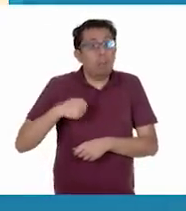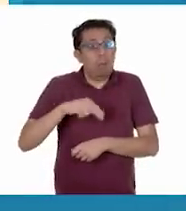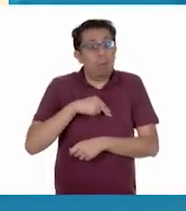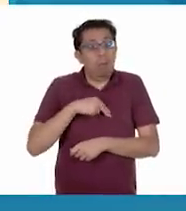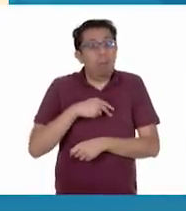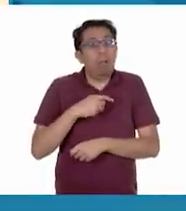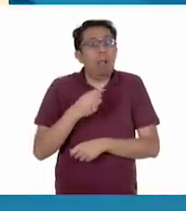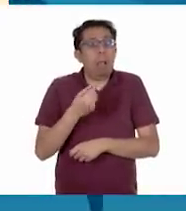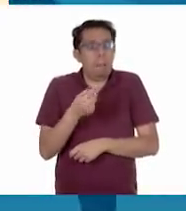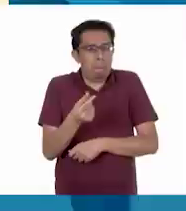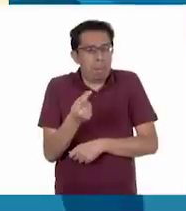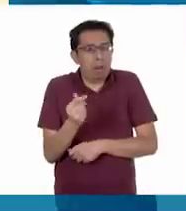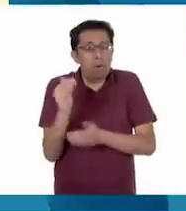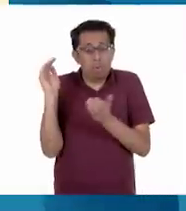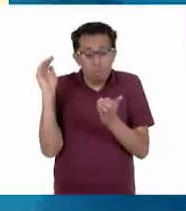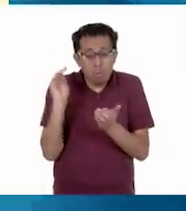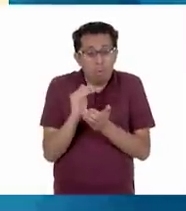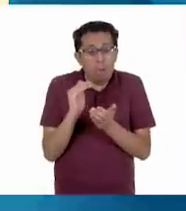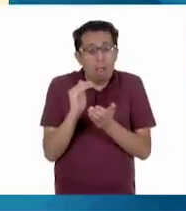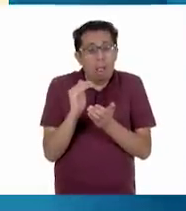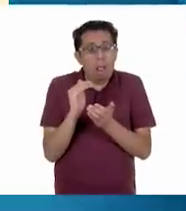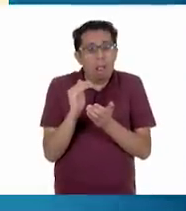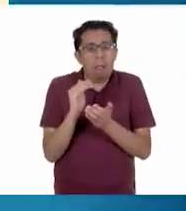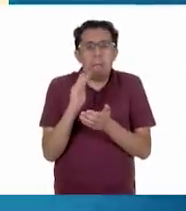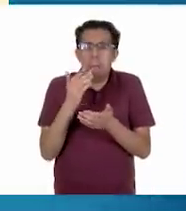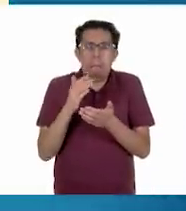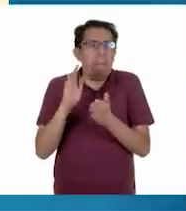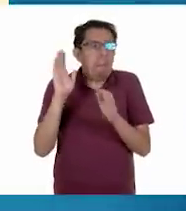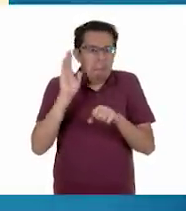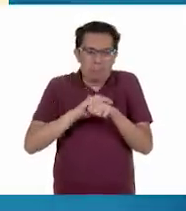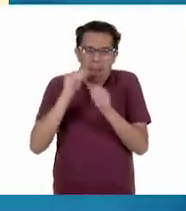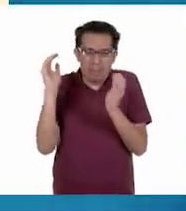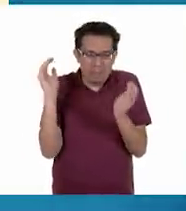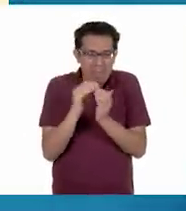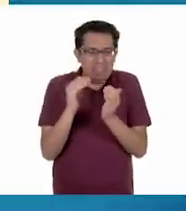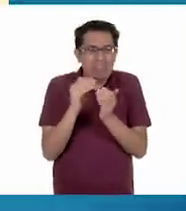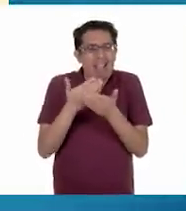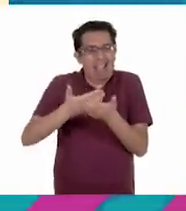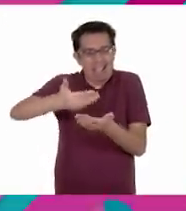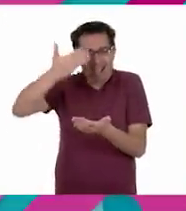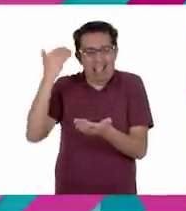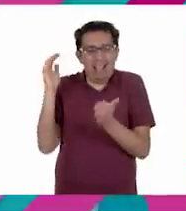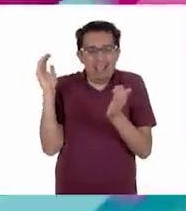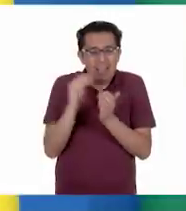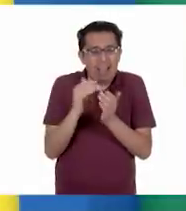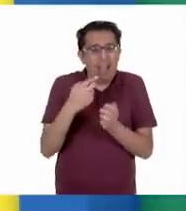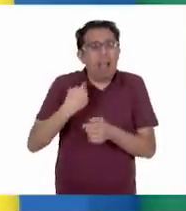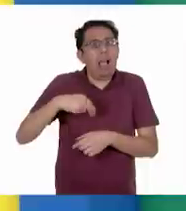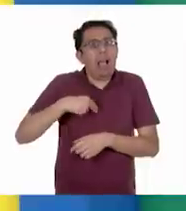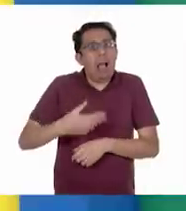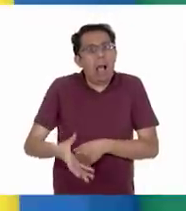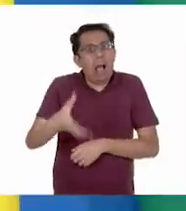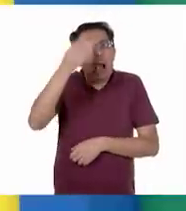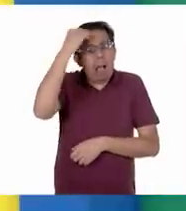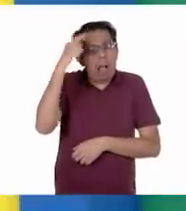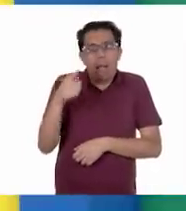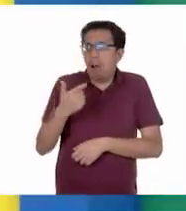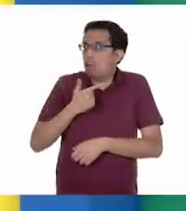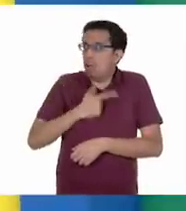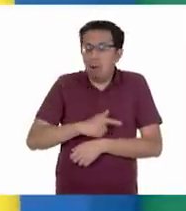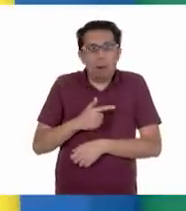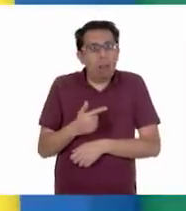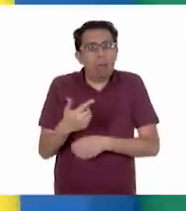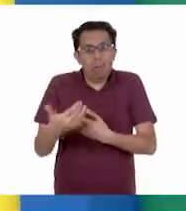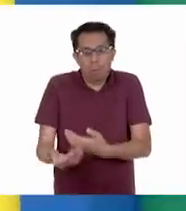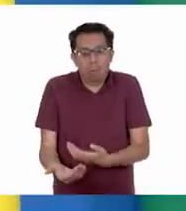cuando estaba chiquitito, que bueno, más chiquitito obviamente, ¿verdad? Porque está chiquitito, que no le gustaba que lo abrazaran, como les decía hace